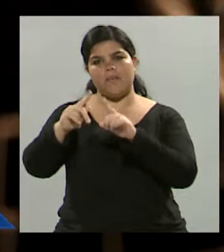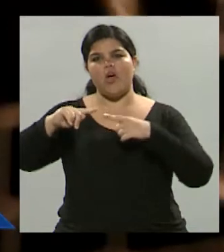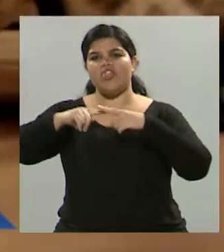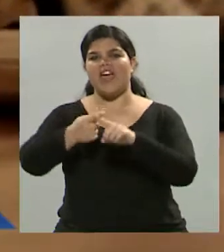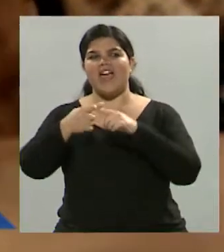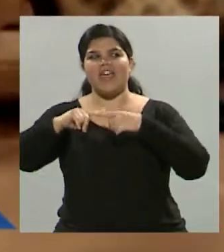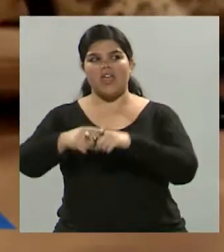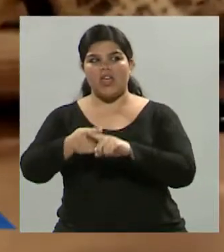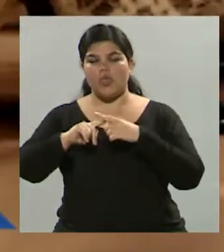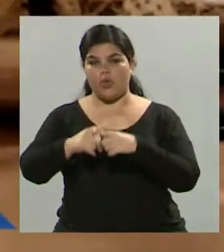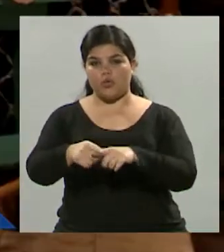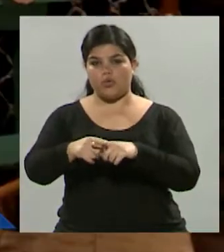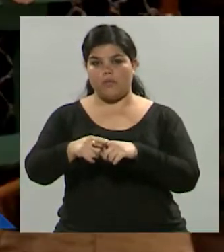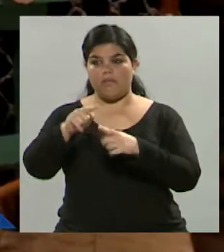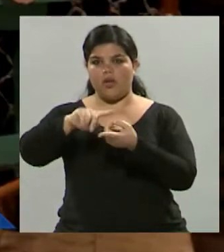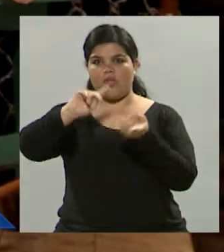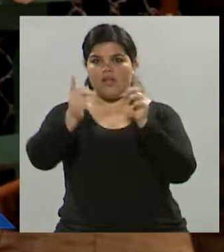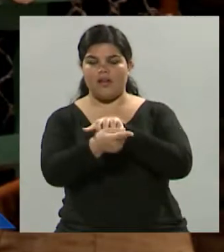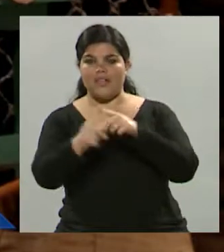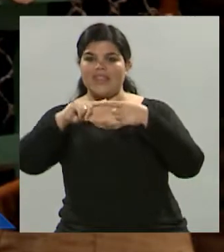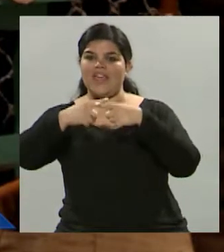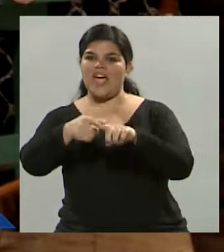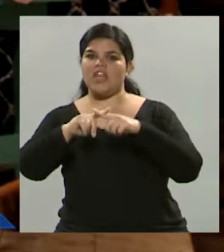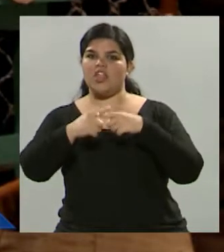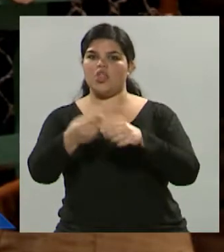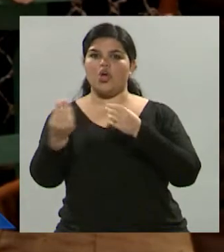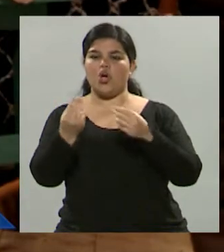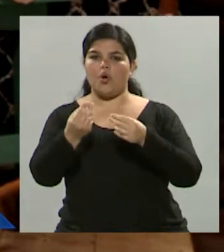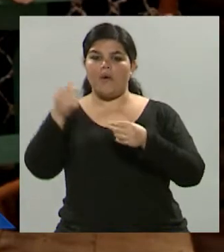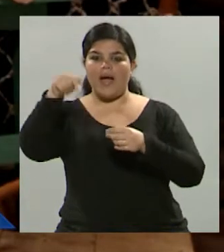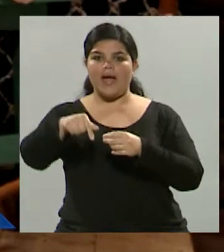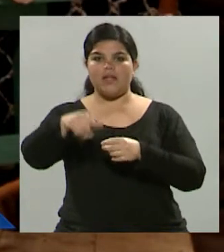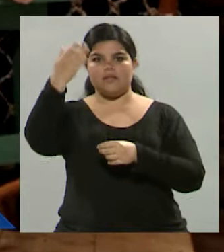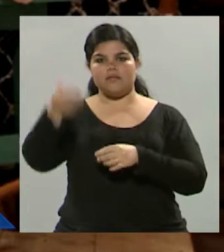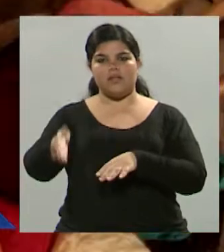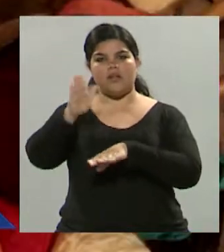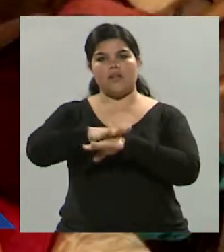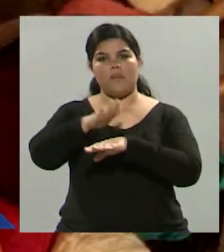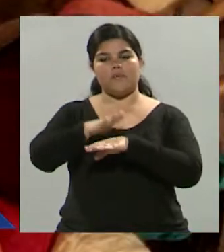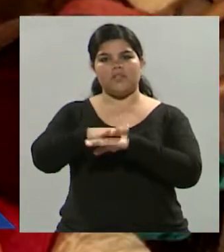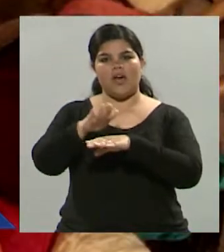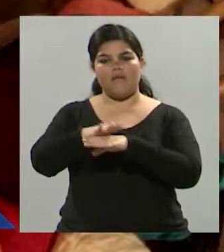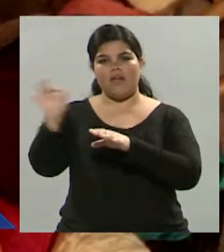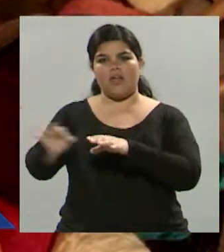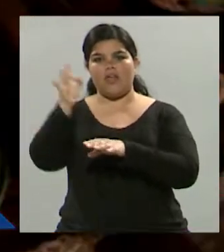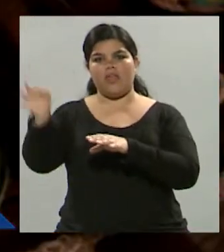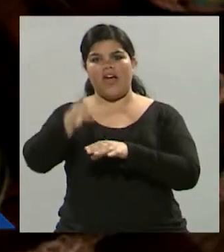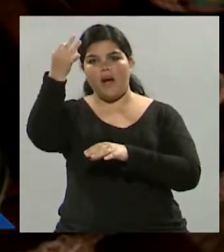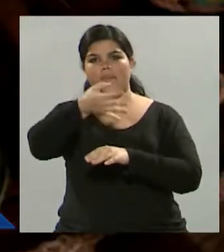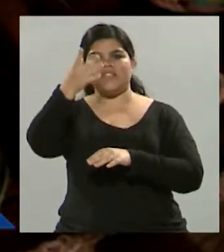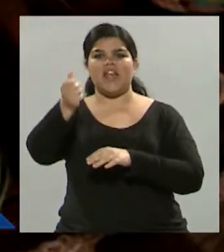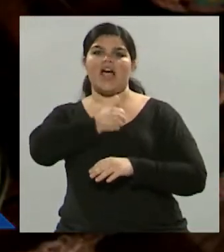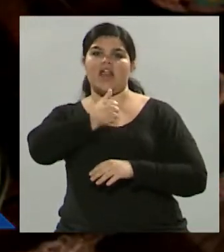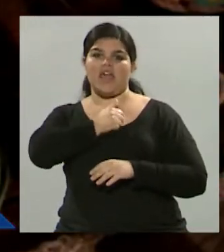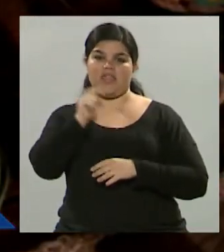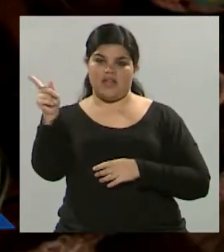se transformó. O sea, los tejidos fueron tejidos hechos por una diseñadora textil que se especializó en Canadá y ha hecho